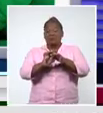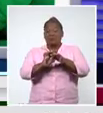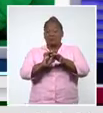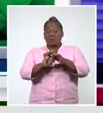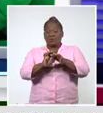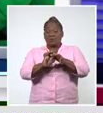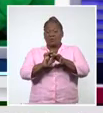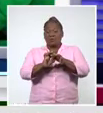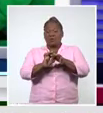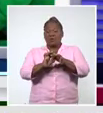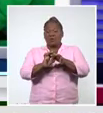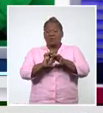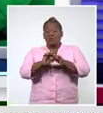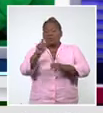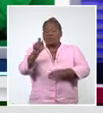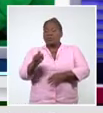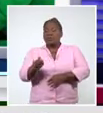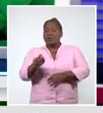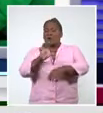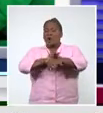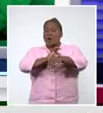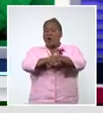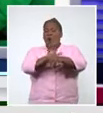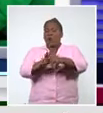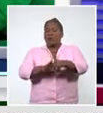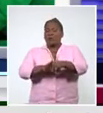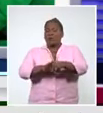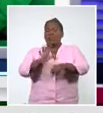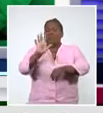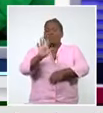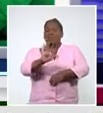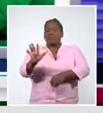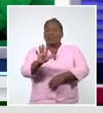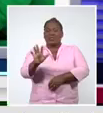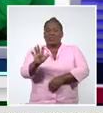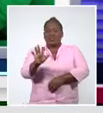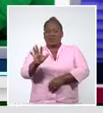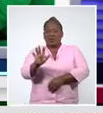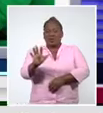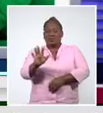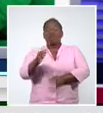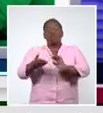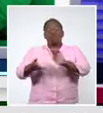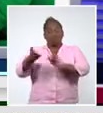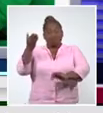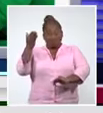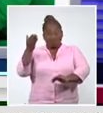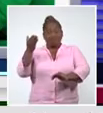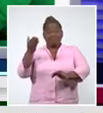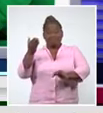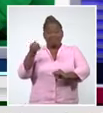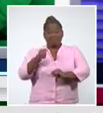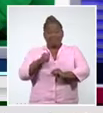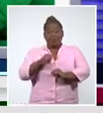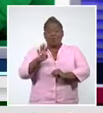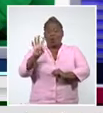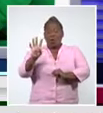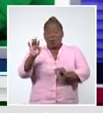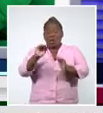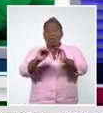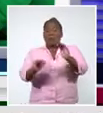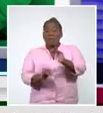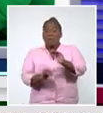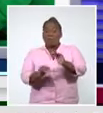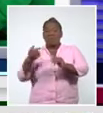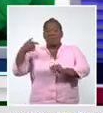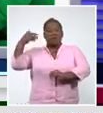de pacientes con COVID ingresados, 55, todavía elevada, aunque son 4 menos que el día de ayer,